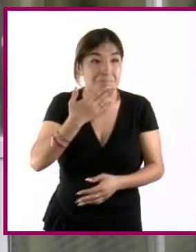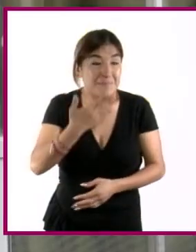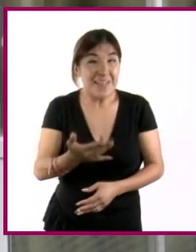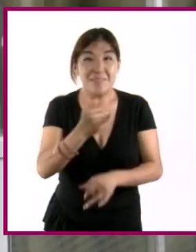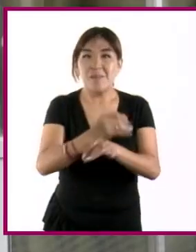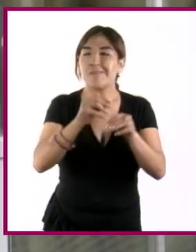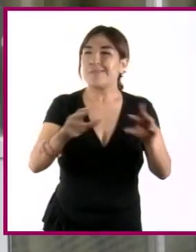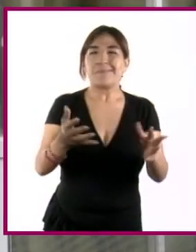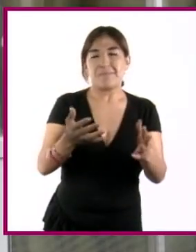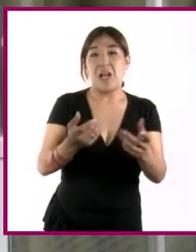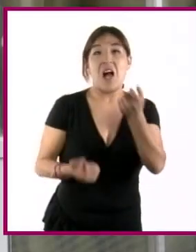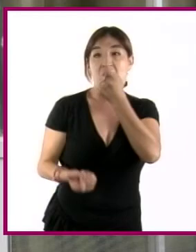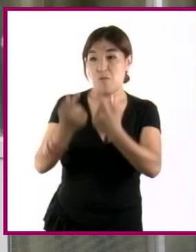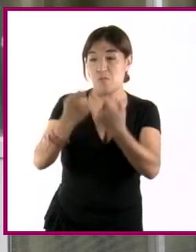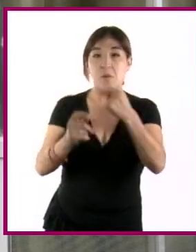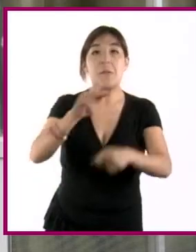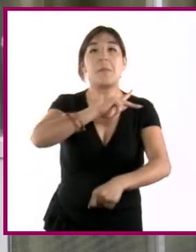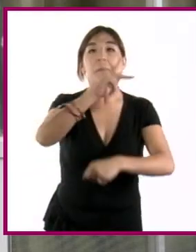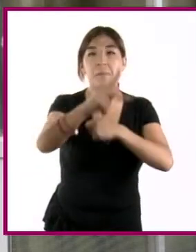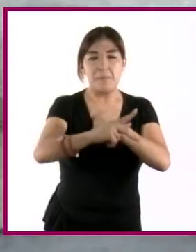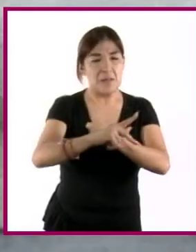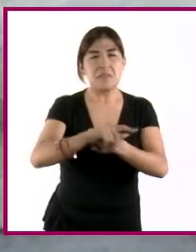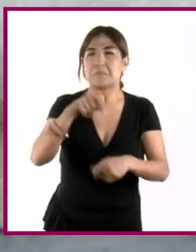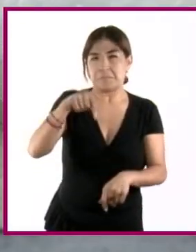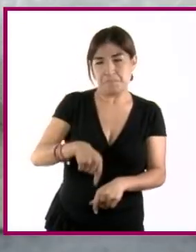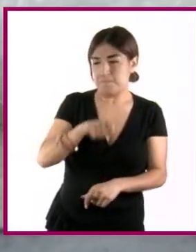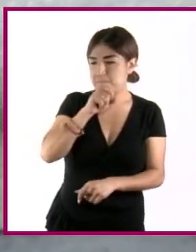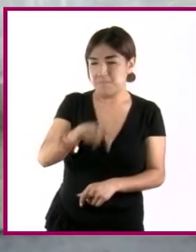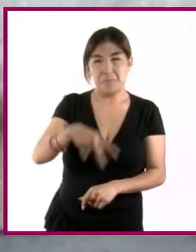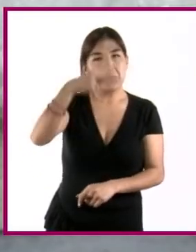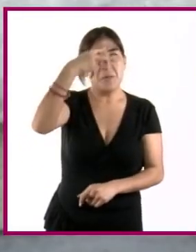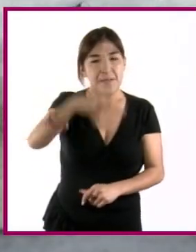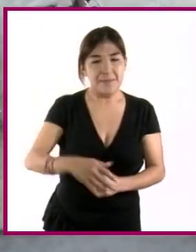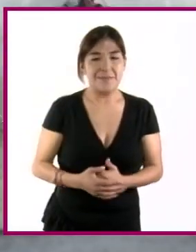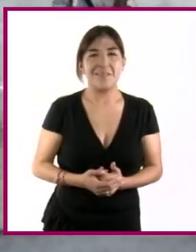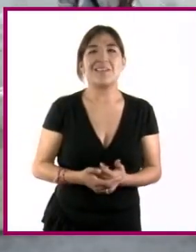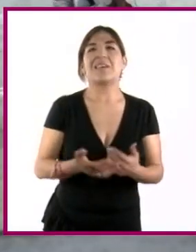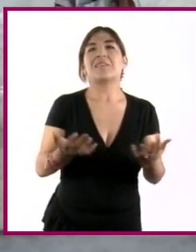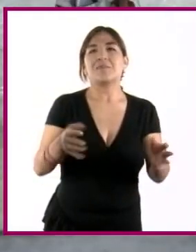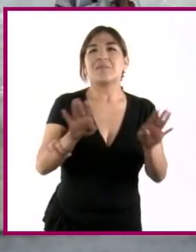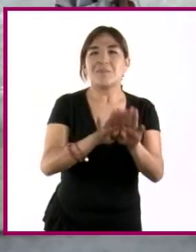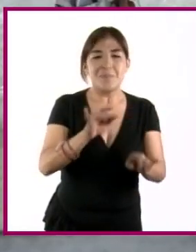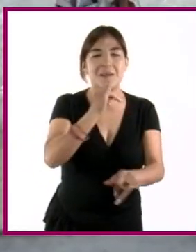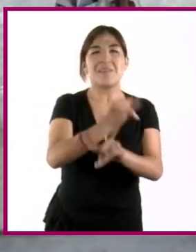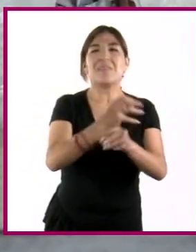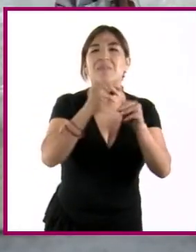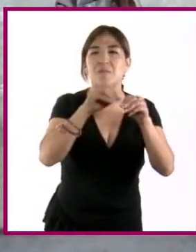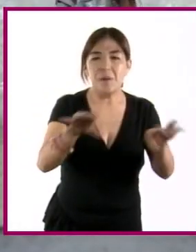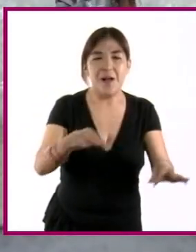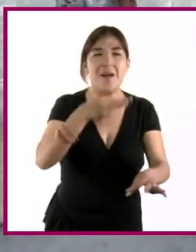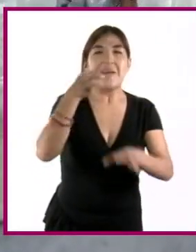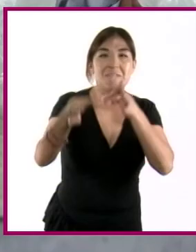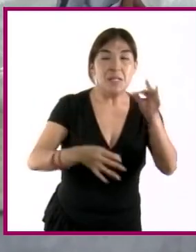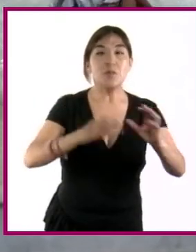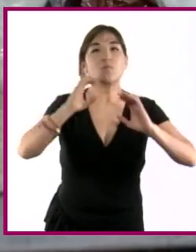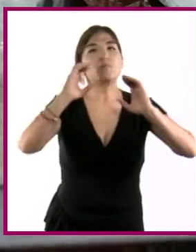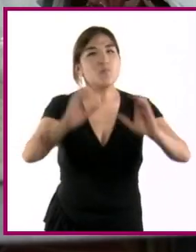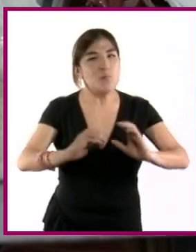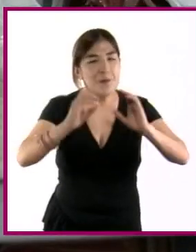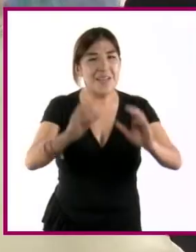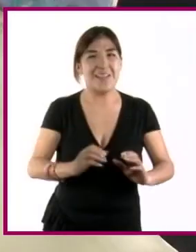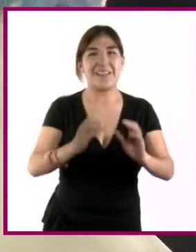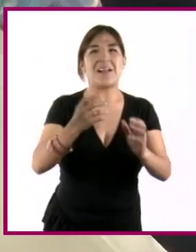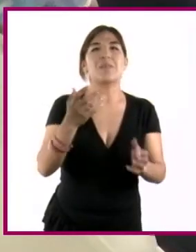igual que ocurre a veces en nuestro país, se han tomado medidas, pero no se ha evaluado el